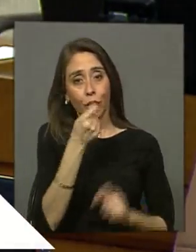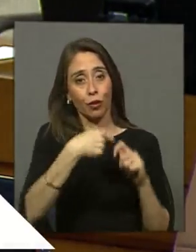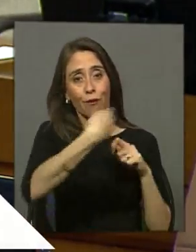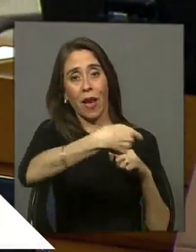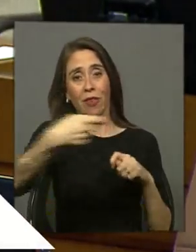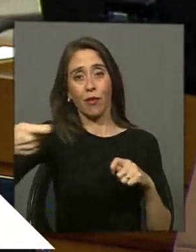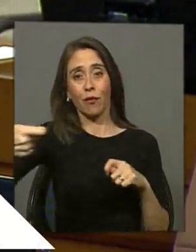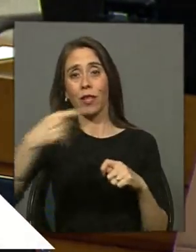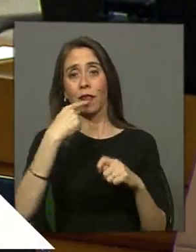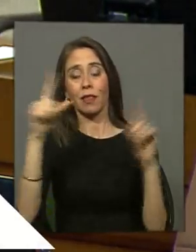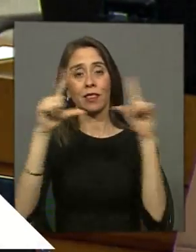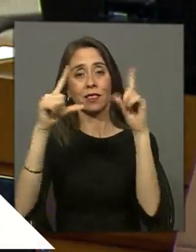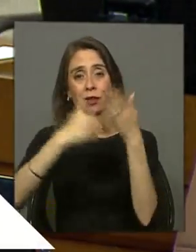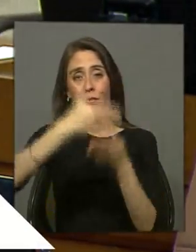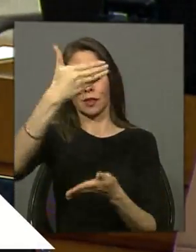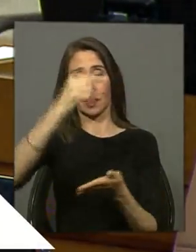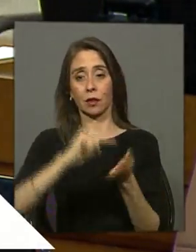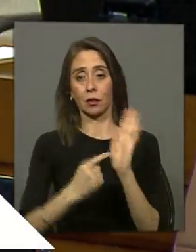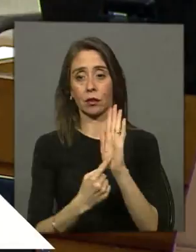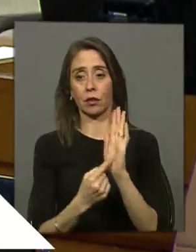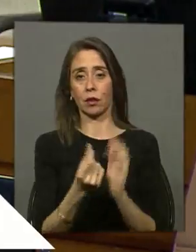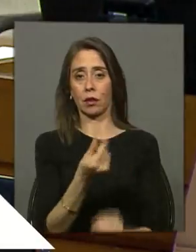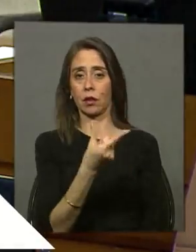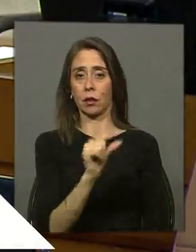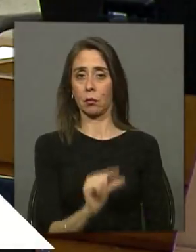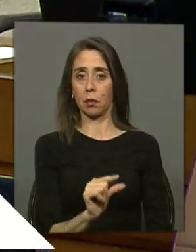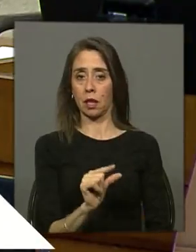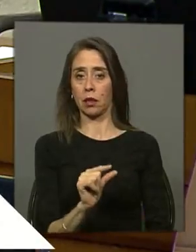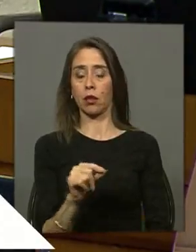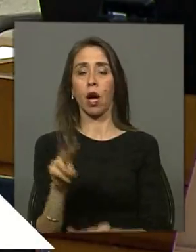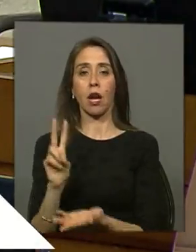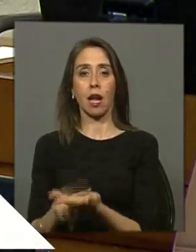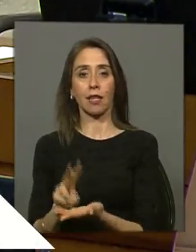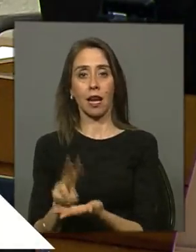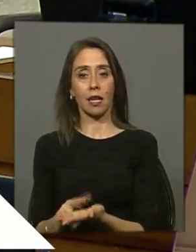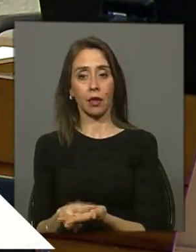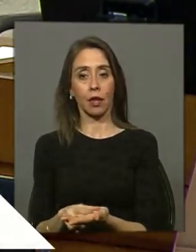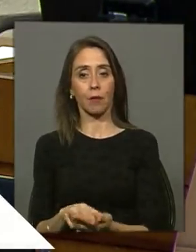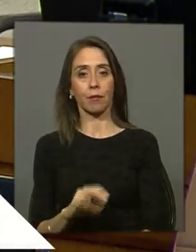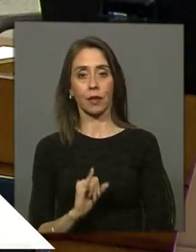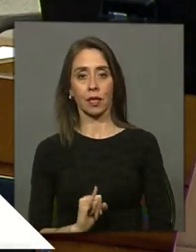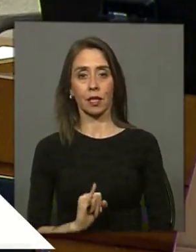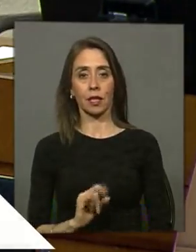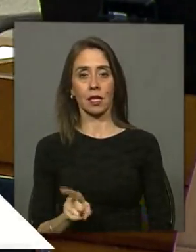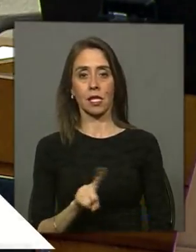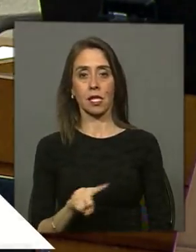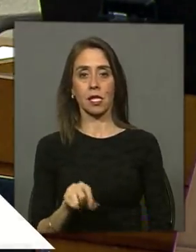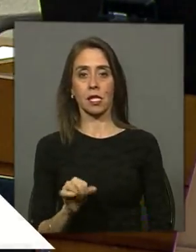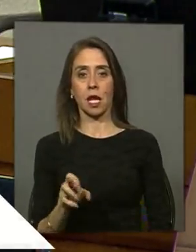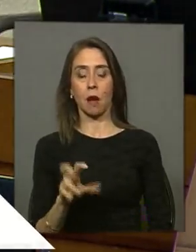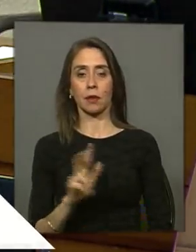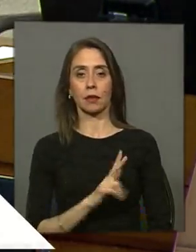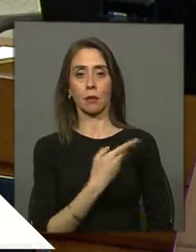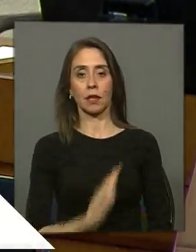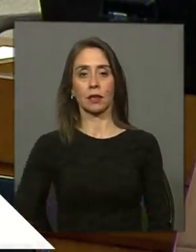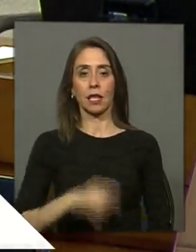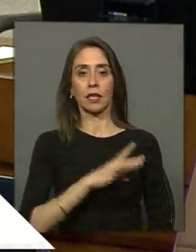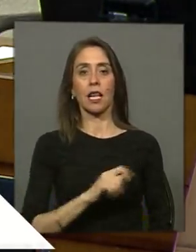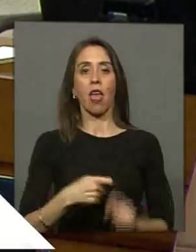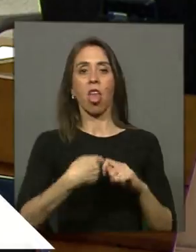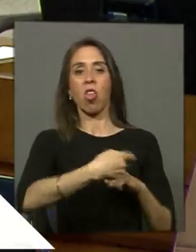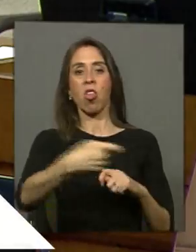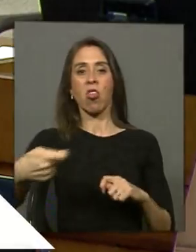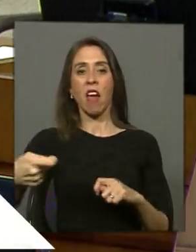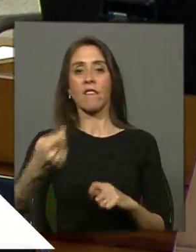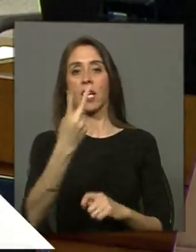por la prensa es tremendamente inferior a la realidad la ISAPRE señor presidente en este país le de cerca